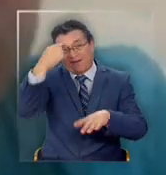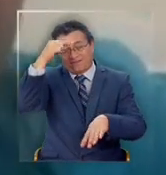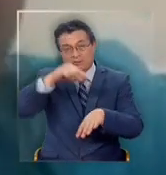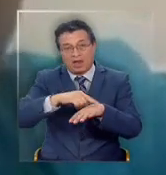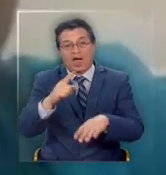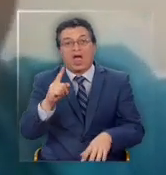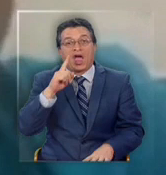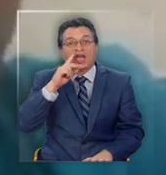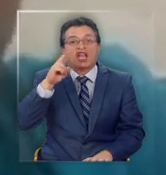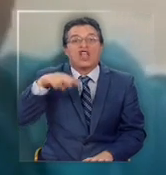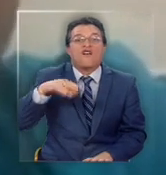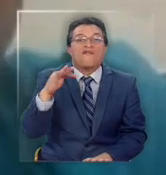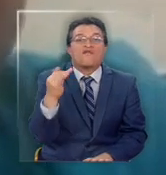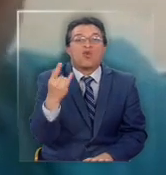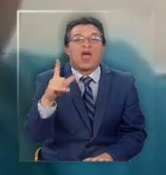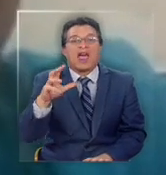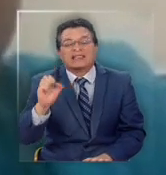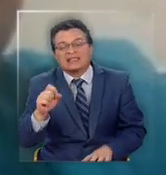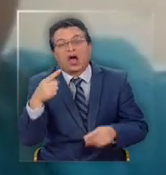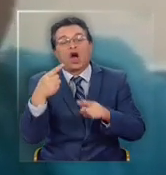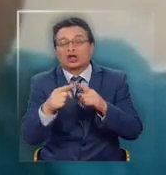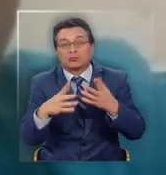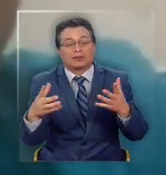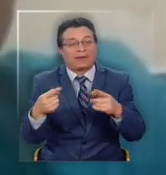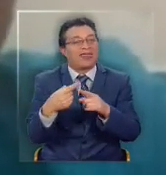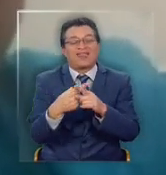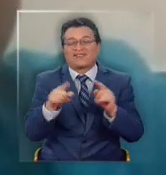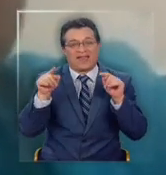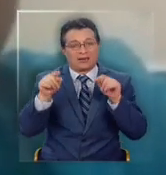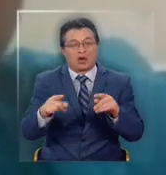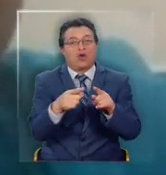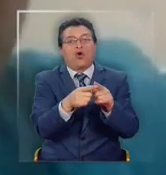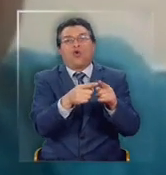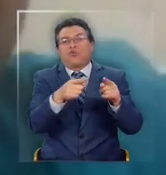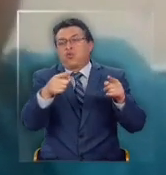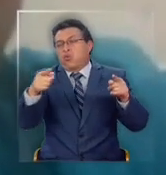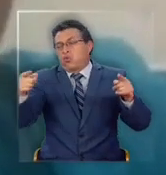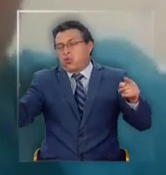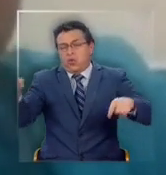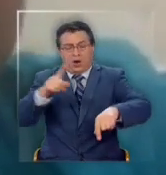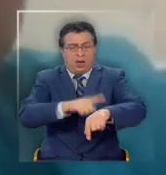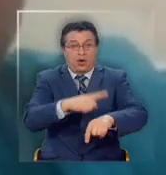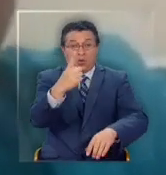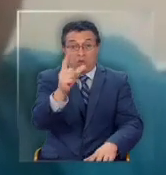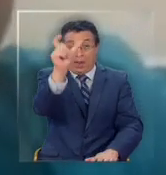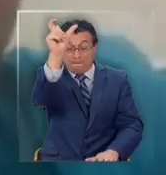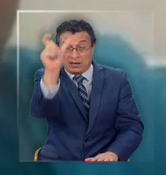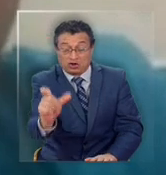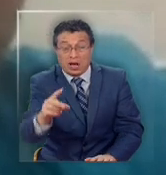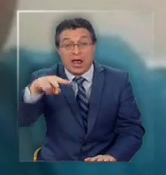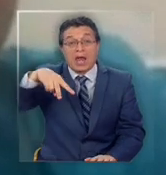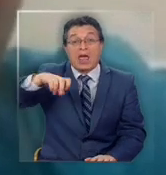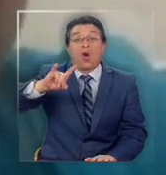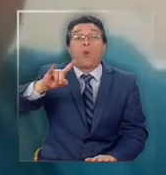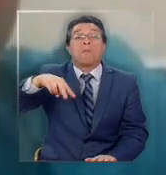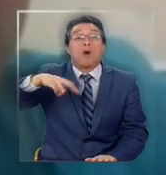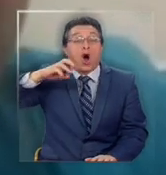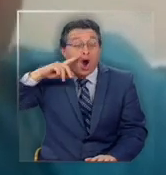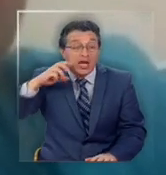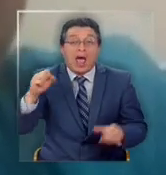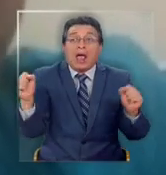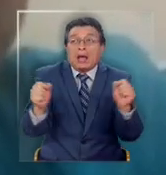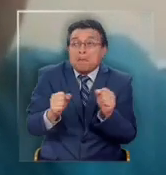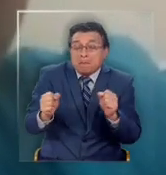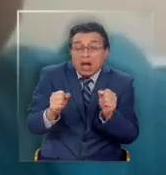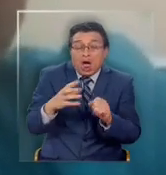influenza estacional, como la neumonía? Es sus largos días en ventilación mecánica. Un paciente de una neumonía convencional de un